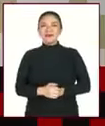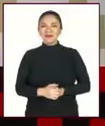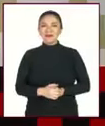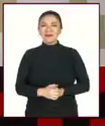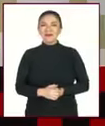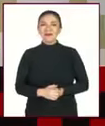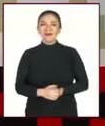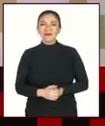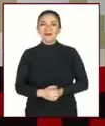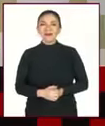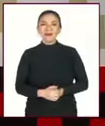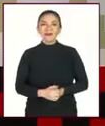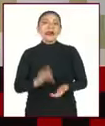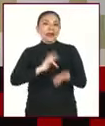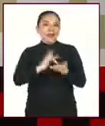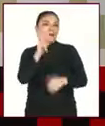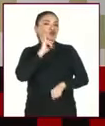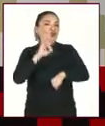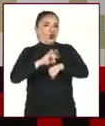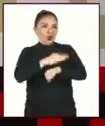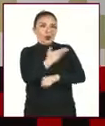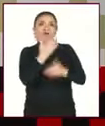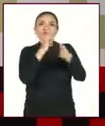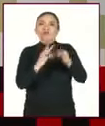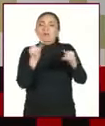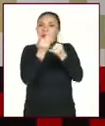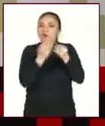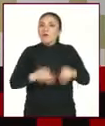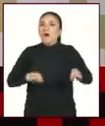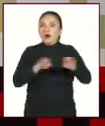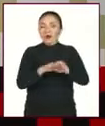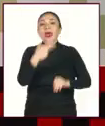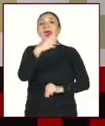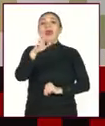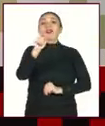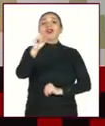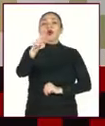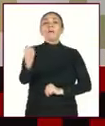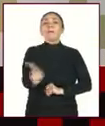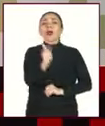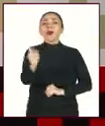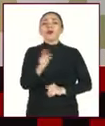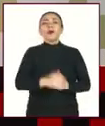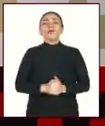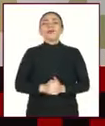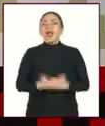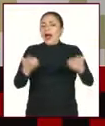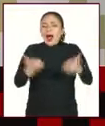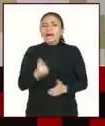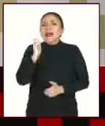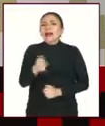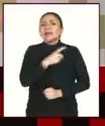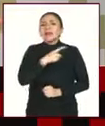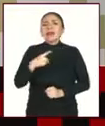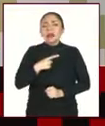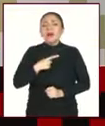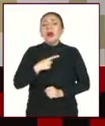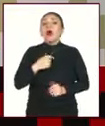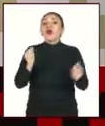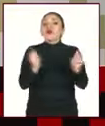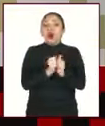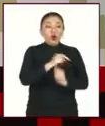Doris por esta importante información. Héctor Muñoz pregunta, ¿qué acciones se deben tomar con las y